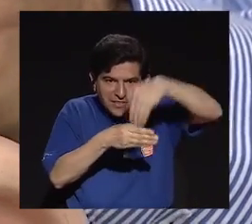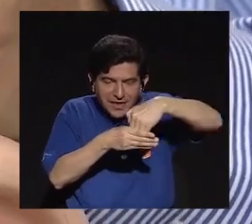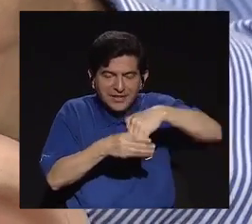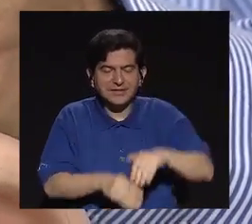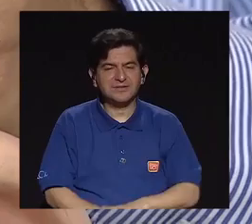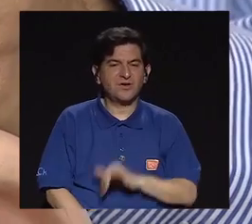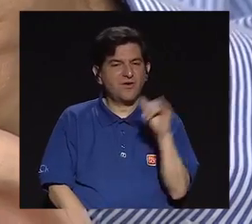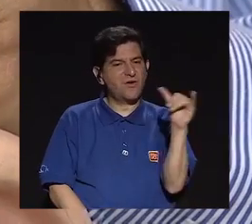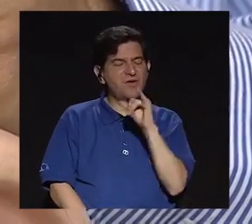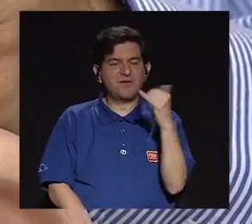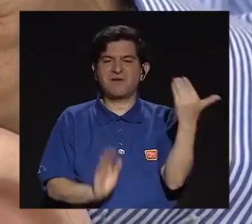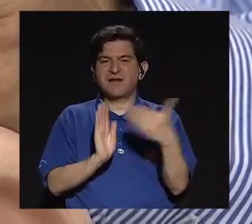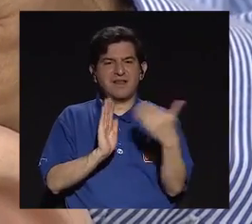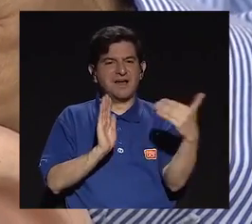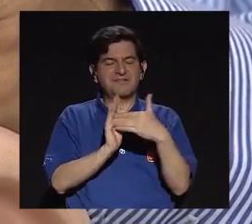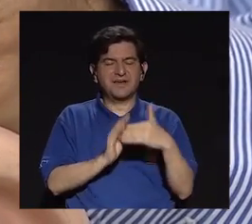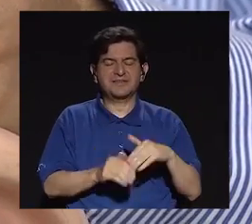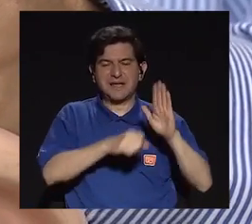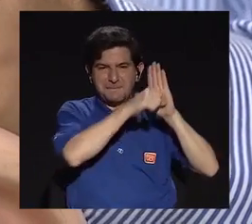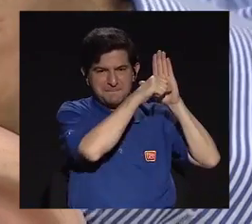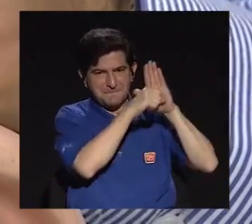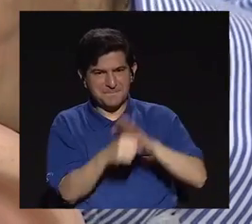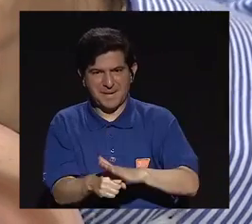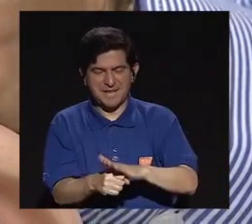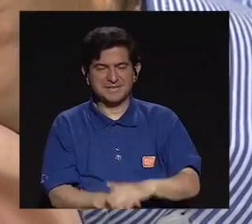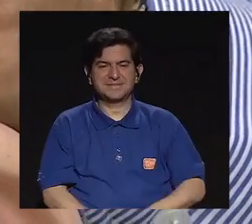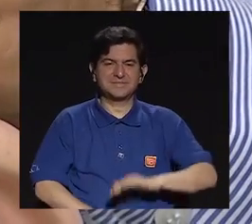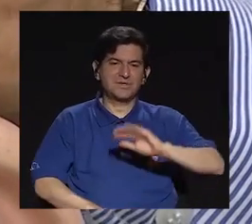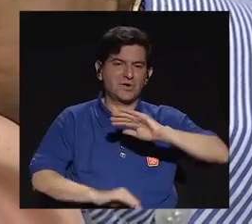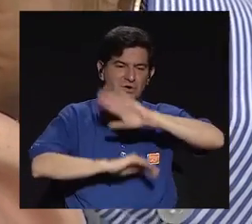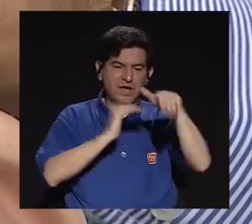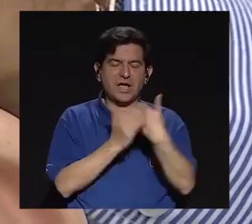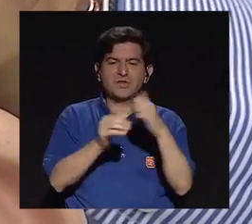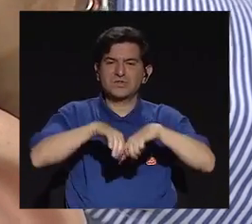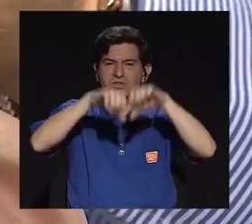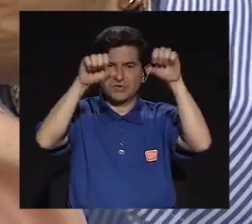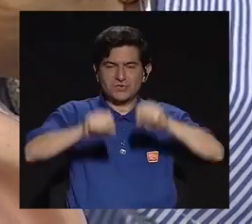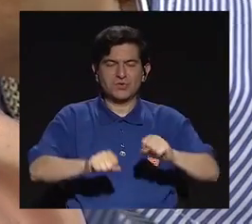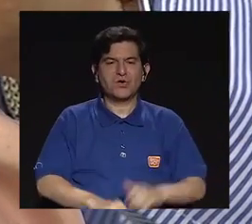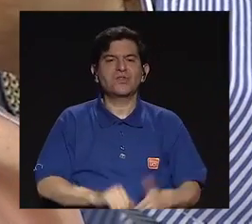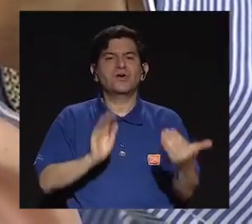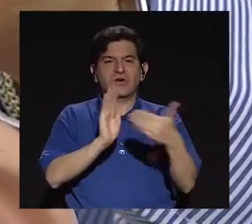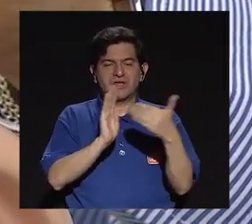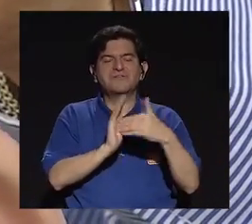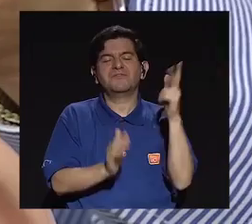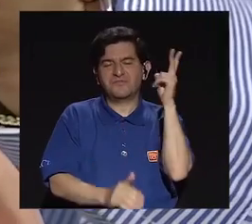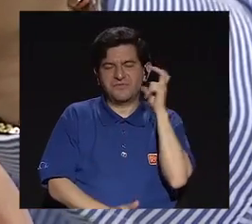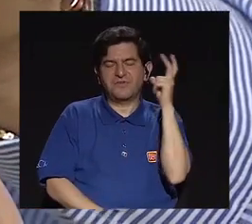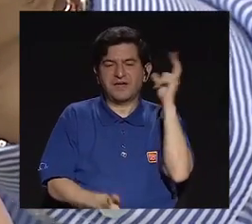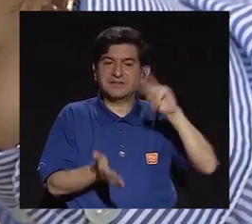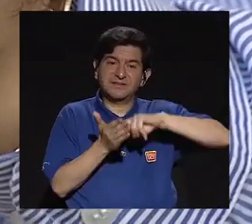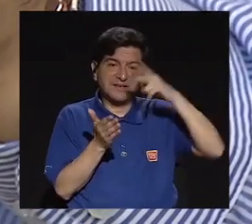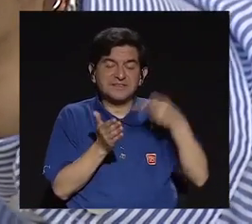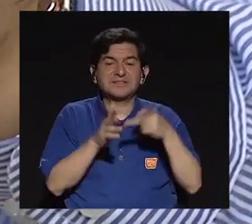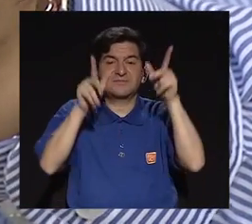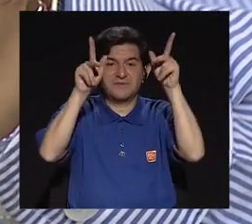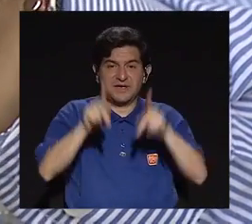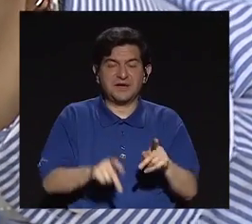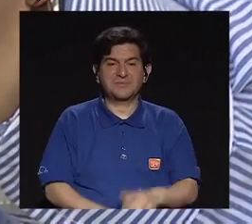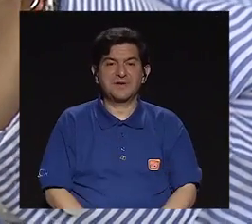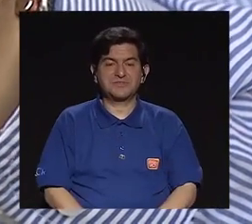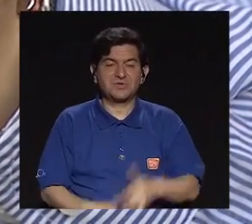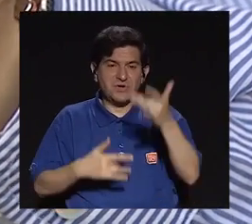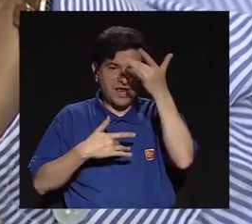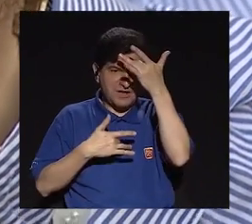presión de ese líquido en el resto del sistema. Entonces nos va a afectar la audición. ¿Qué significa? Que la persona que padece enfermedad de Meniere, con